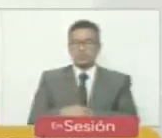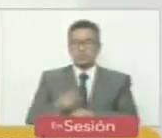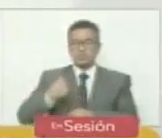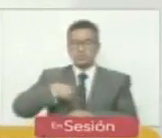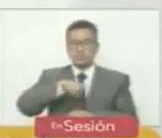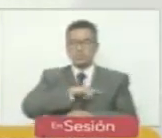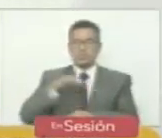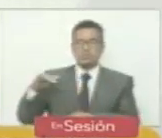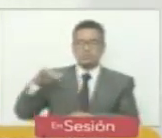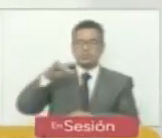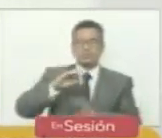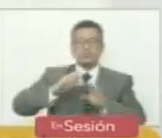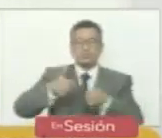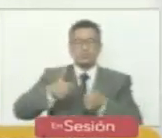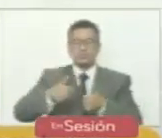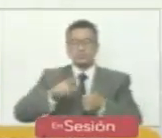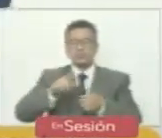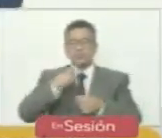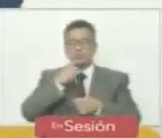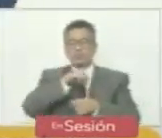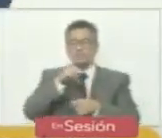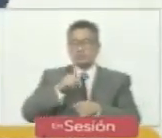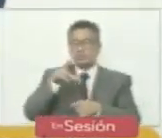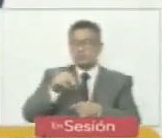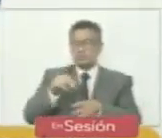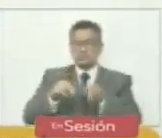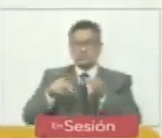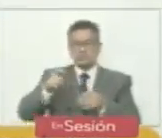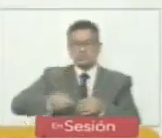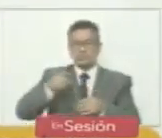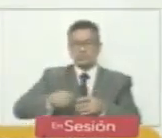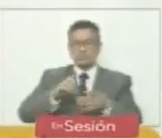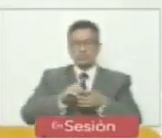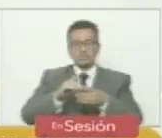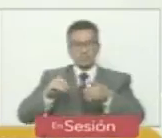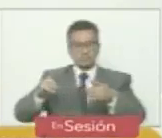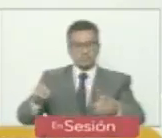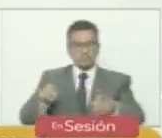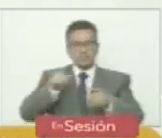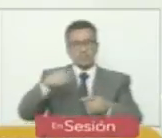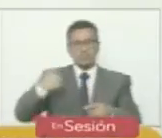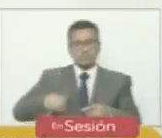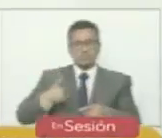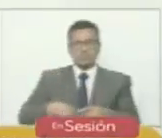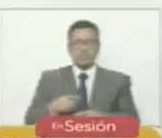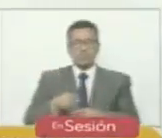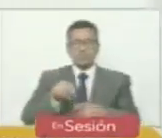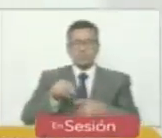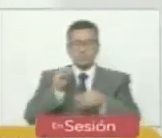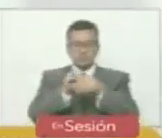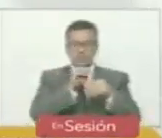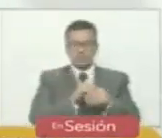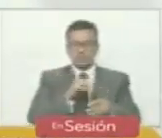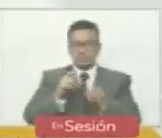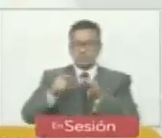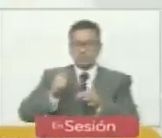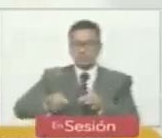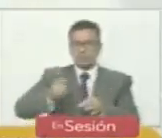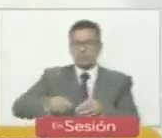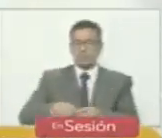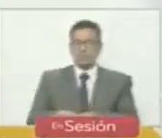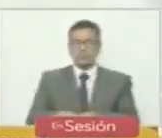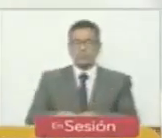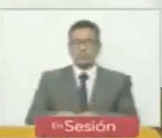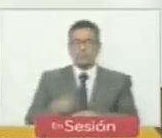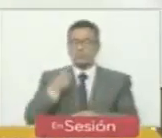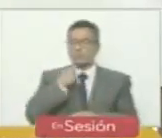avión? Empiecen por preguntarle eso. ¿O no hay un juez independiente en Argentina que convoque a ese fiscal o a esa fiscala y